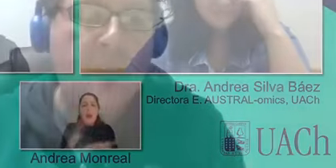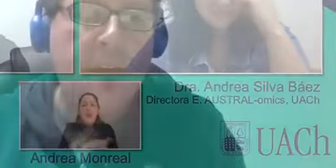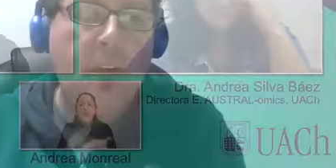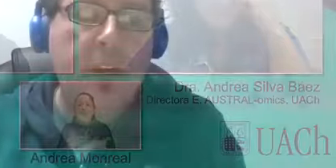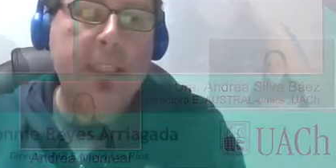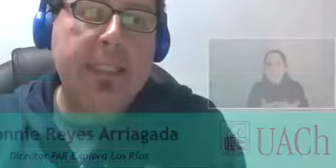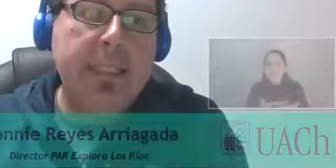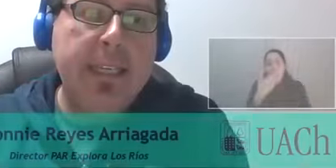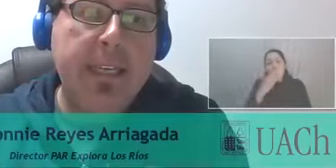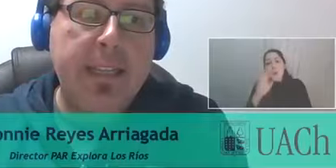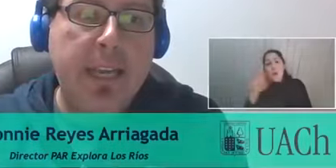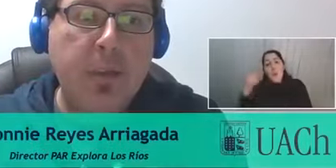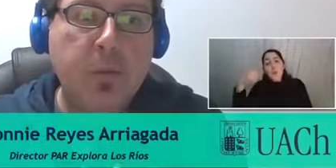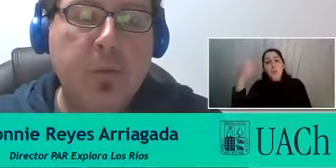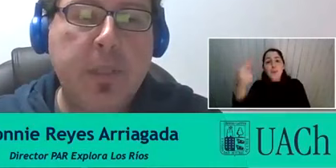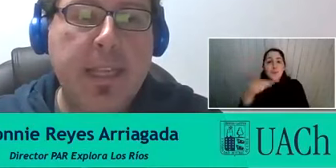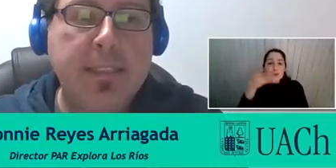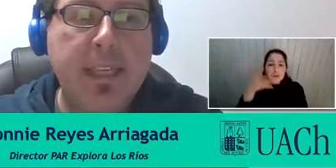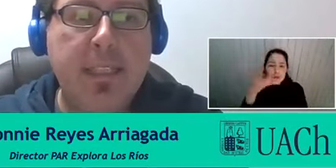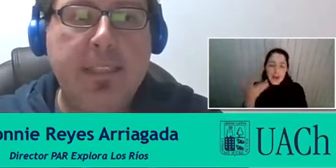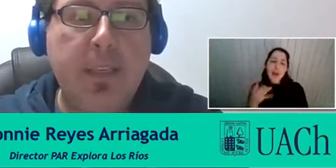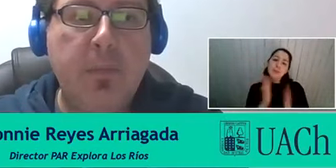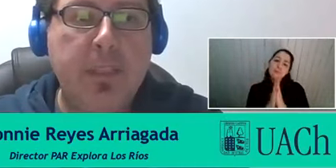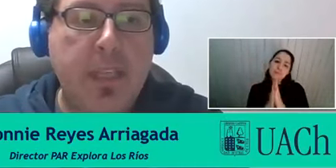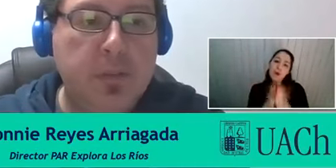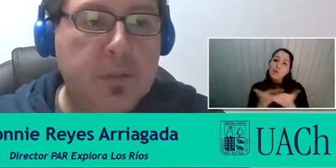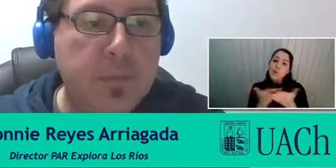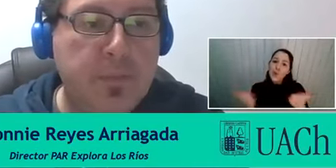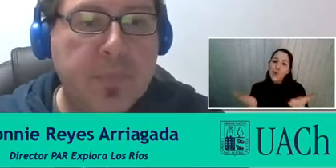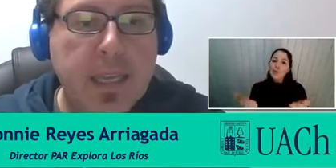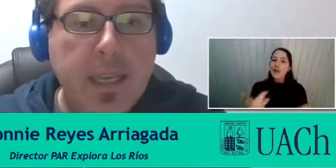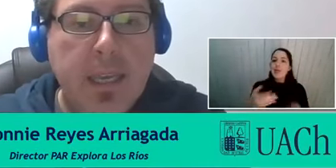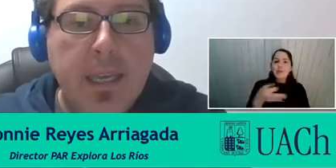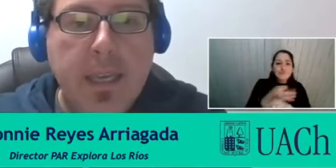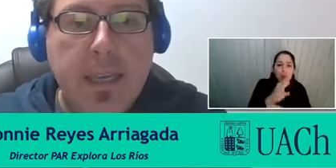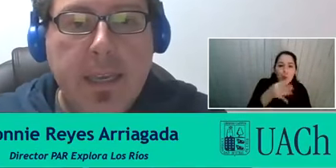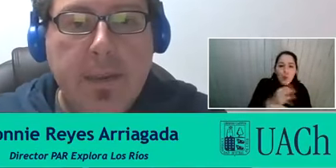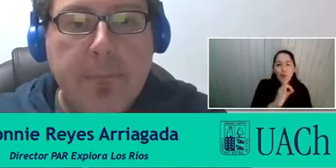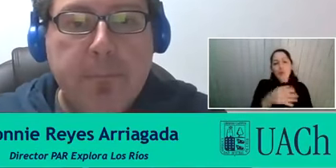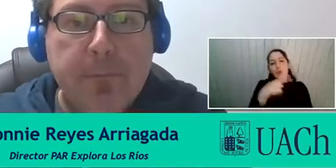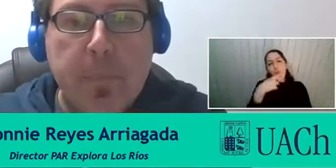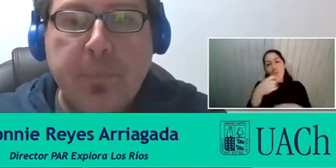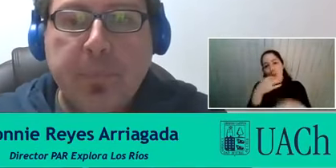que, por favor, déjanos tus sugerencias y comentarios.